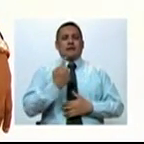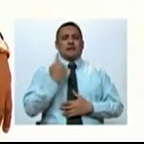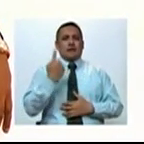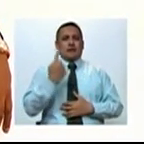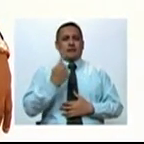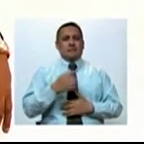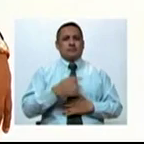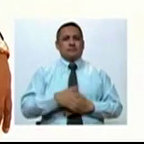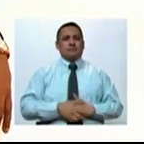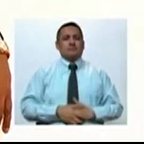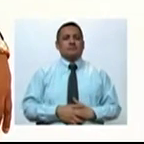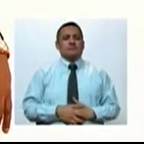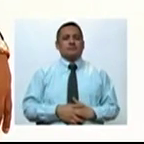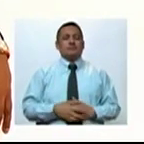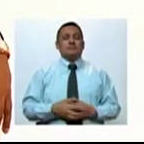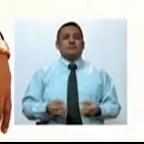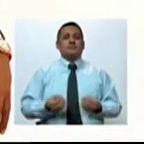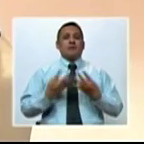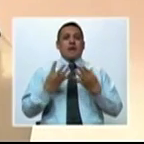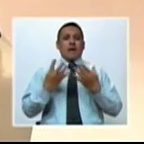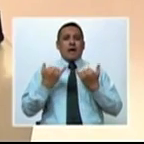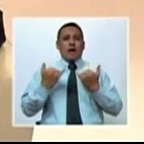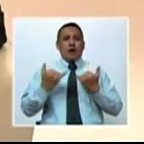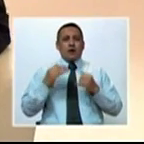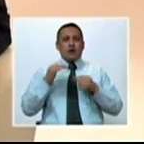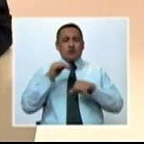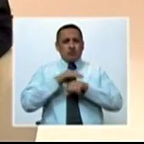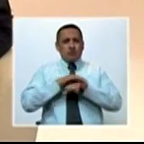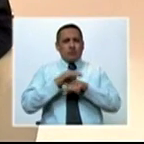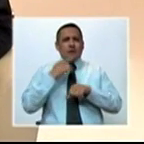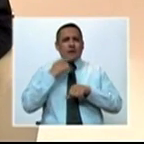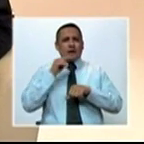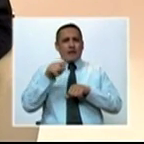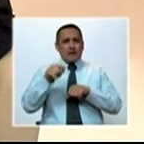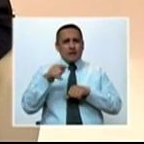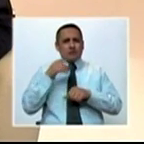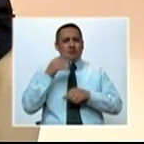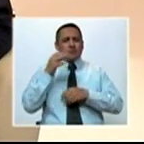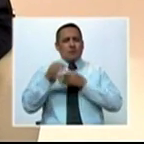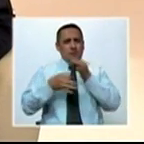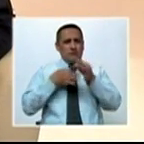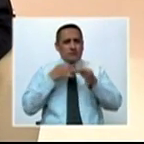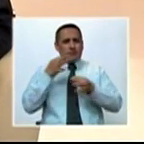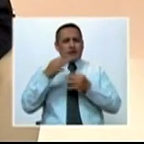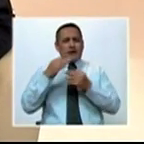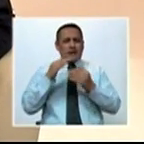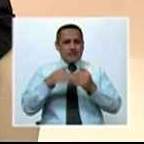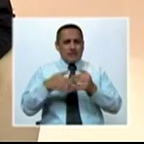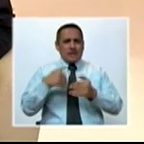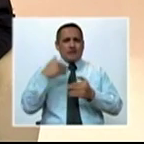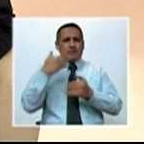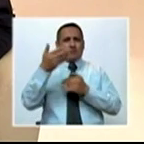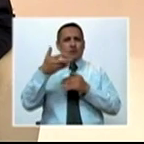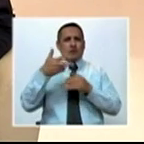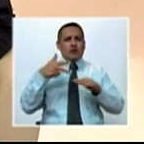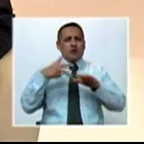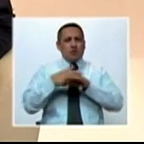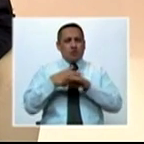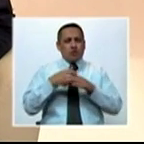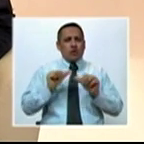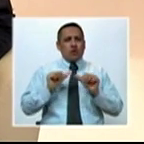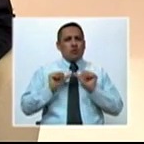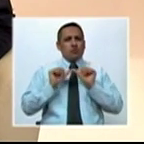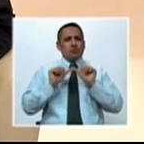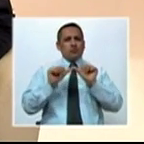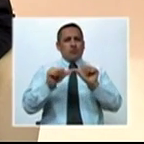sobrevivencia, digámoslo así. Correcto. Sobre esto vamos a, luego de la pausa,